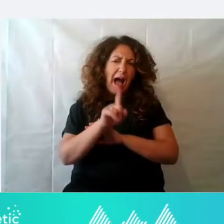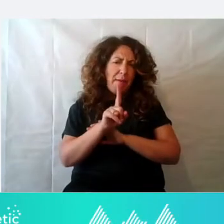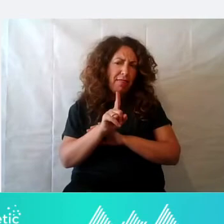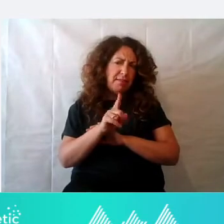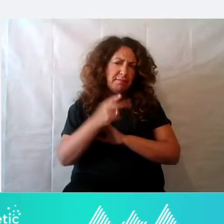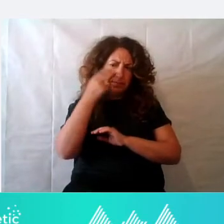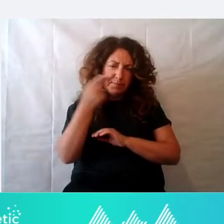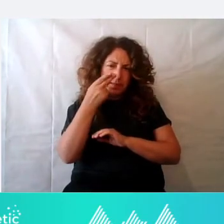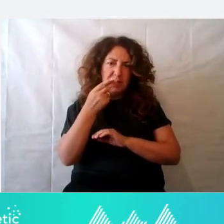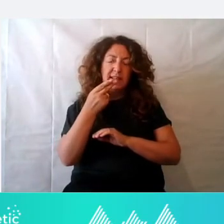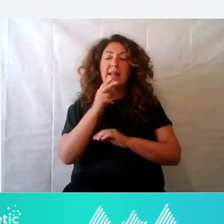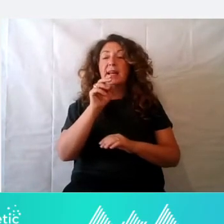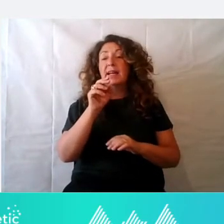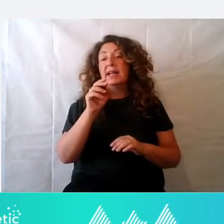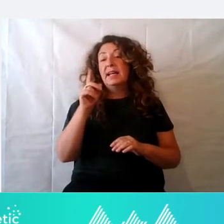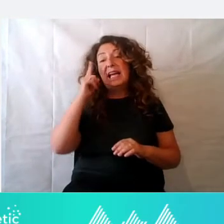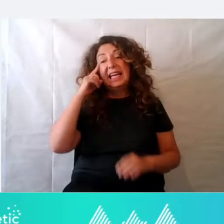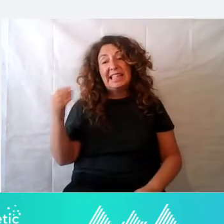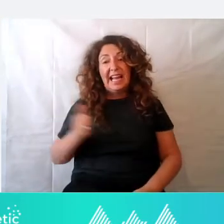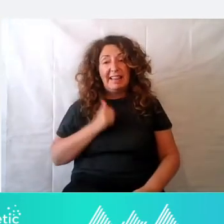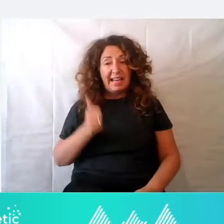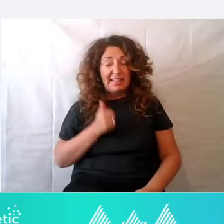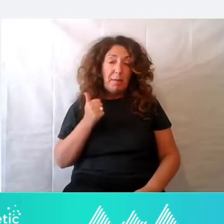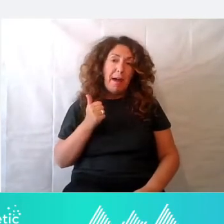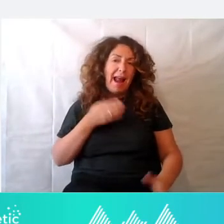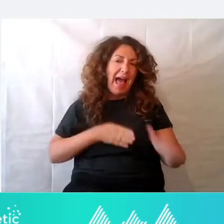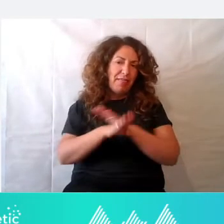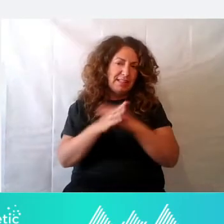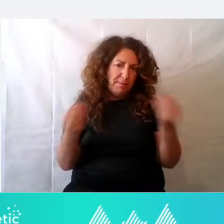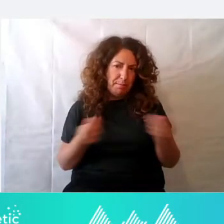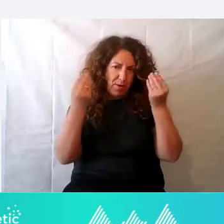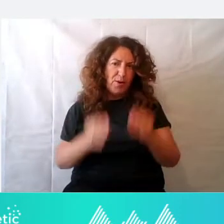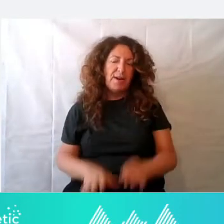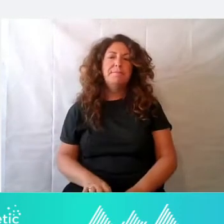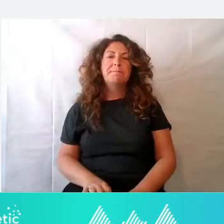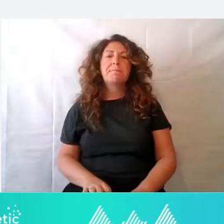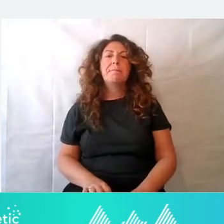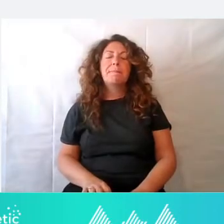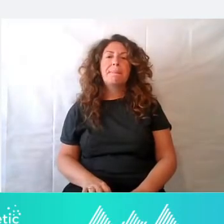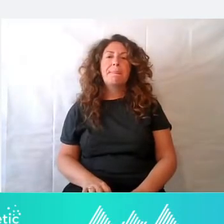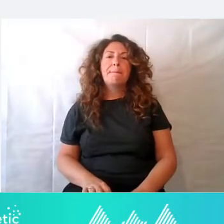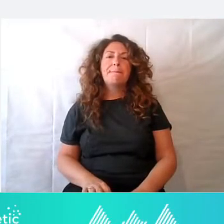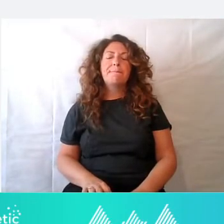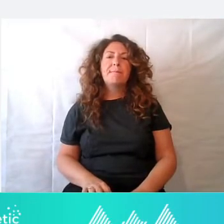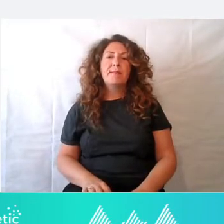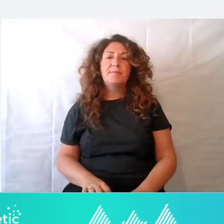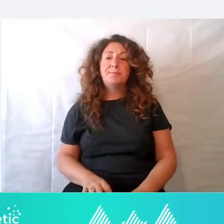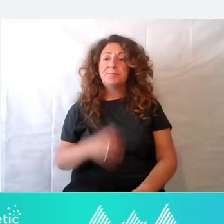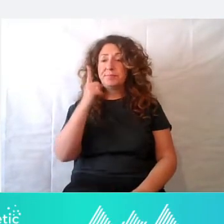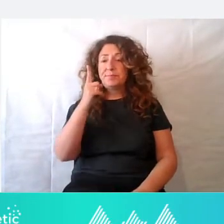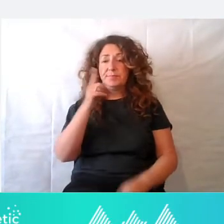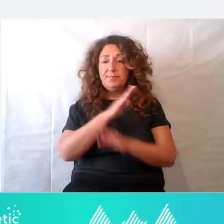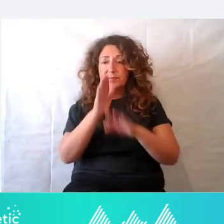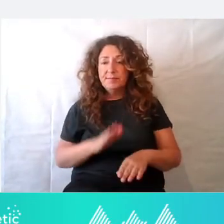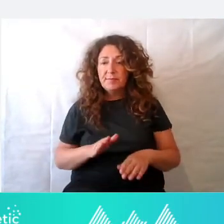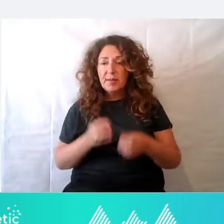artificial para la mejora de la accesibilidad de la tecnología muchísimas gracias determina solo por un comentario